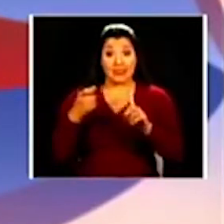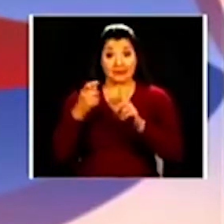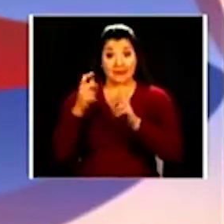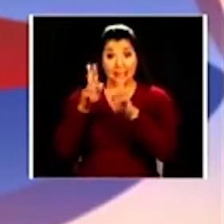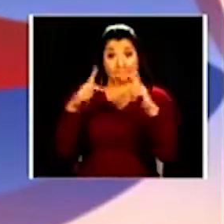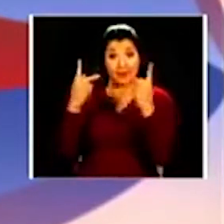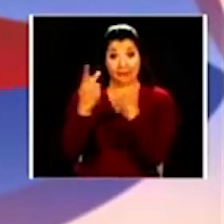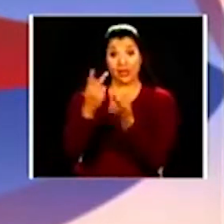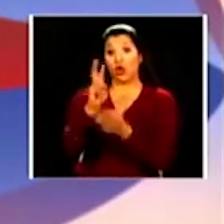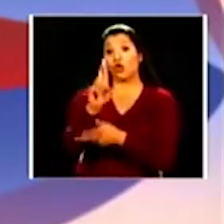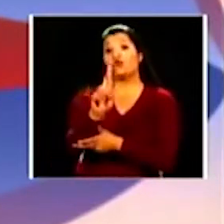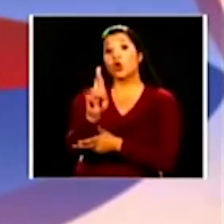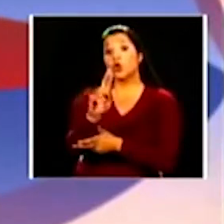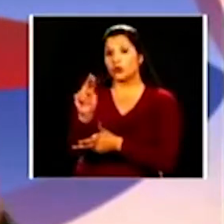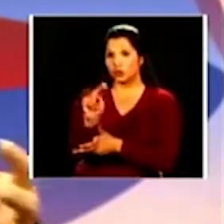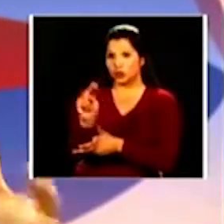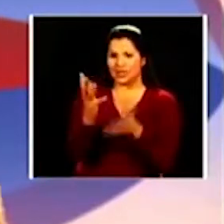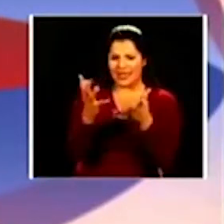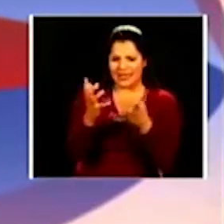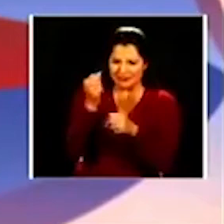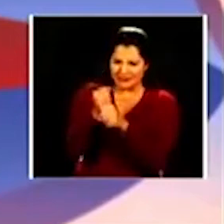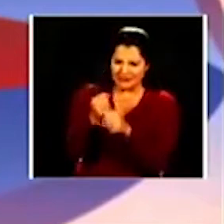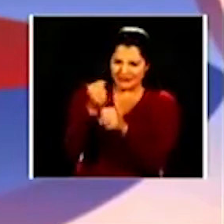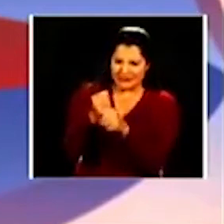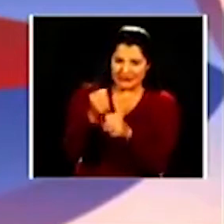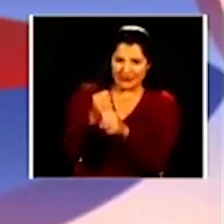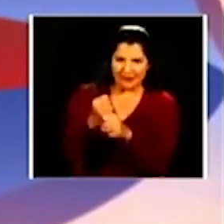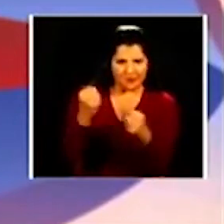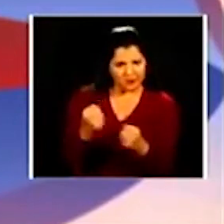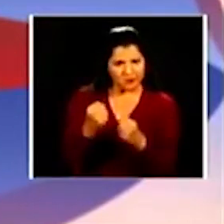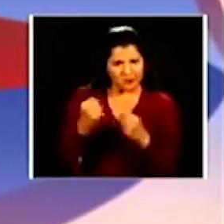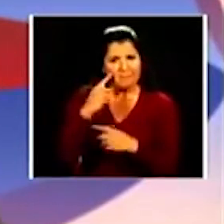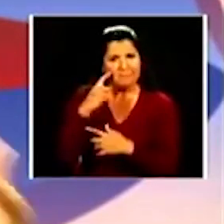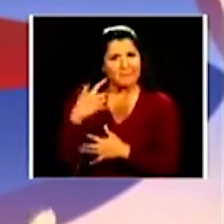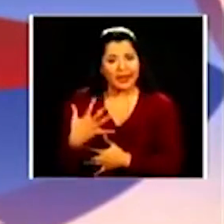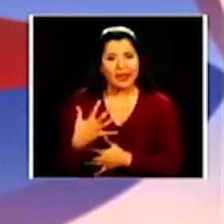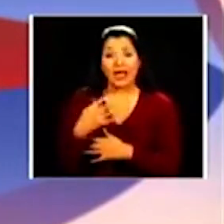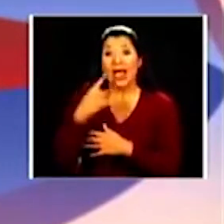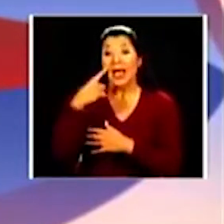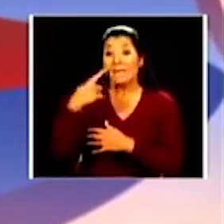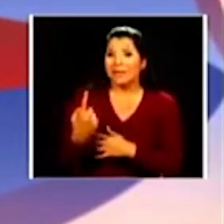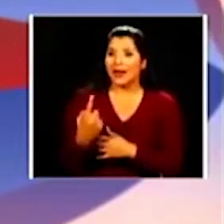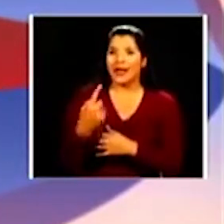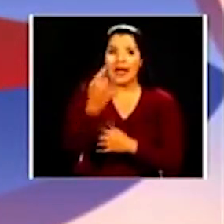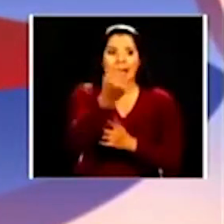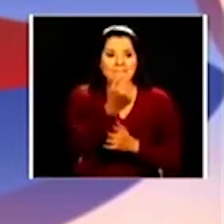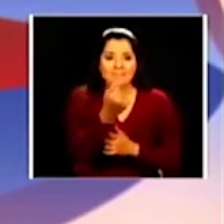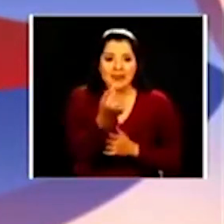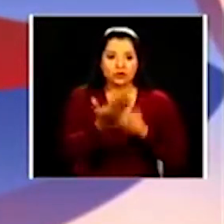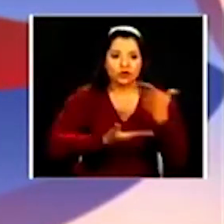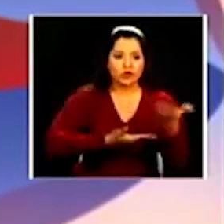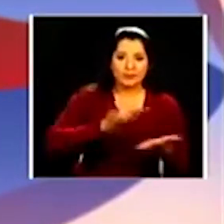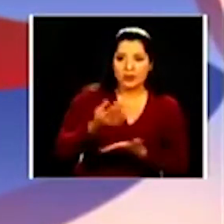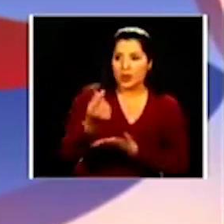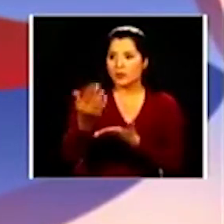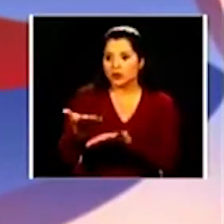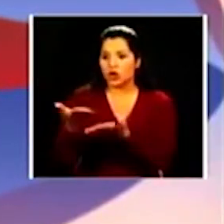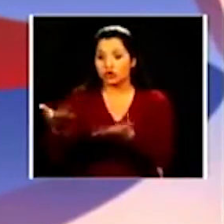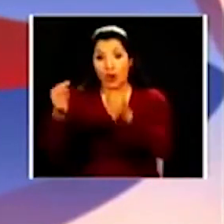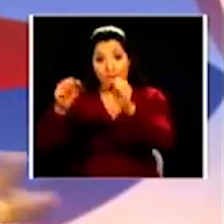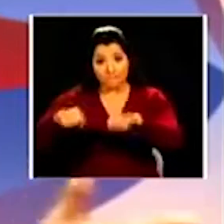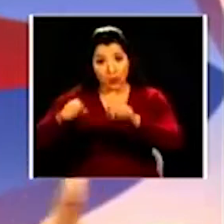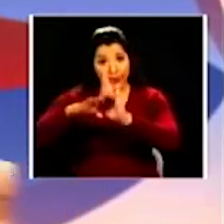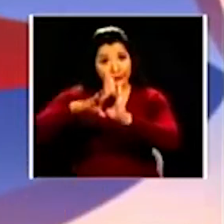trabajar fuertemente para que el precio de los diferentes bienes y servicios en Costa Rica pueda disminuir